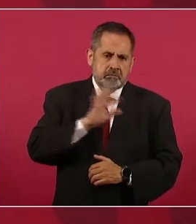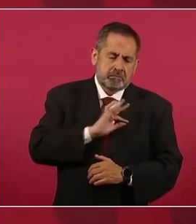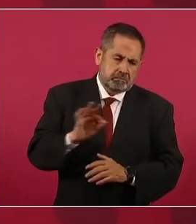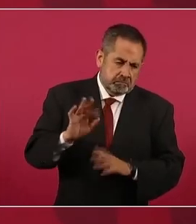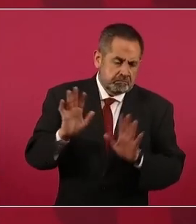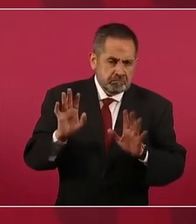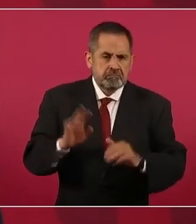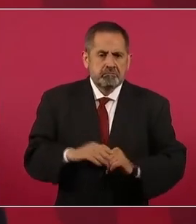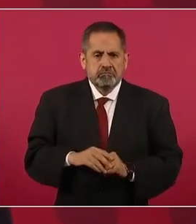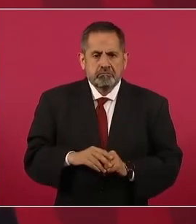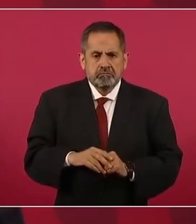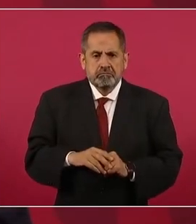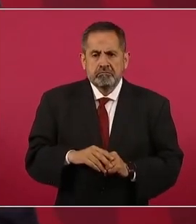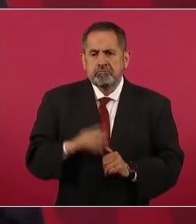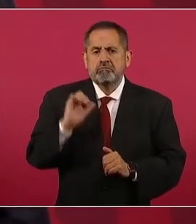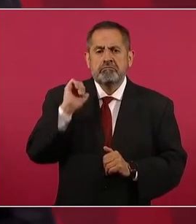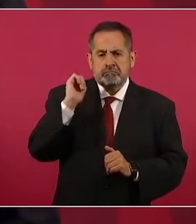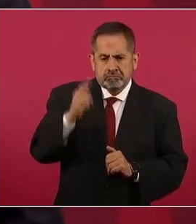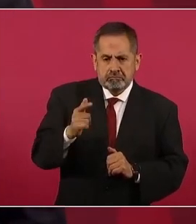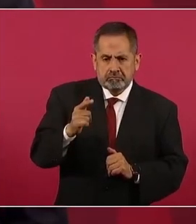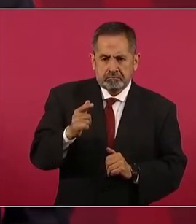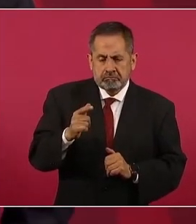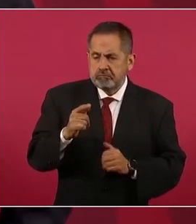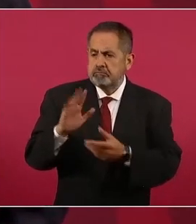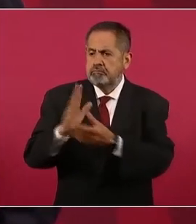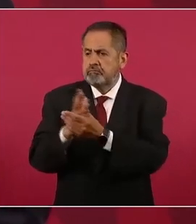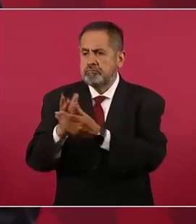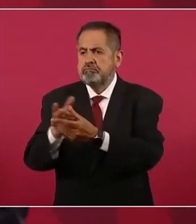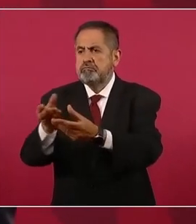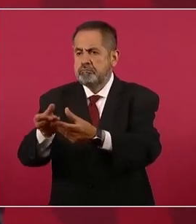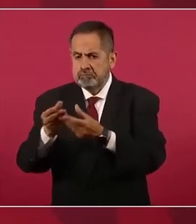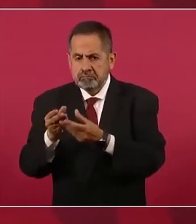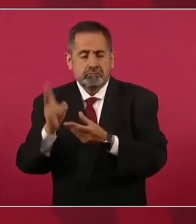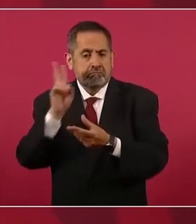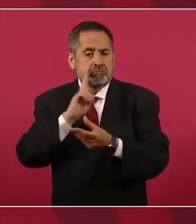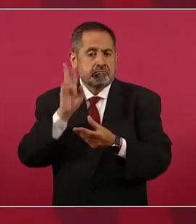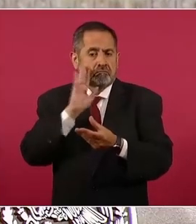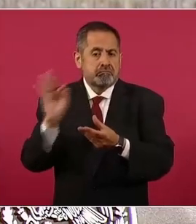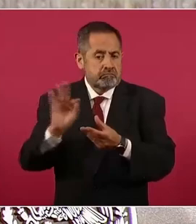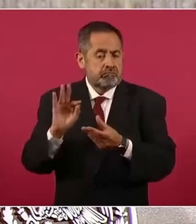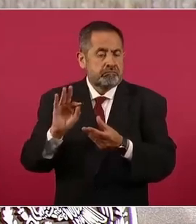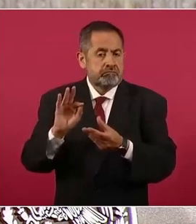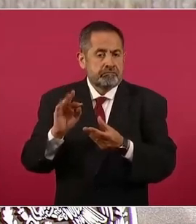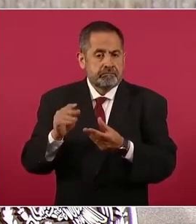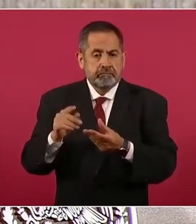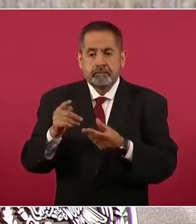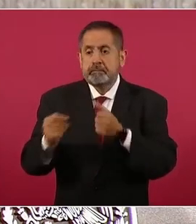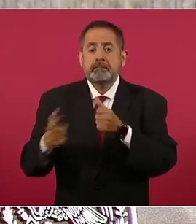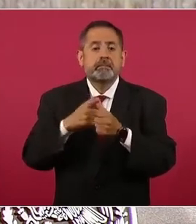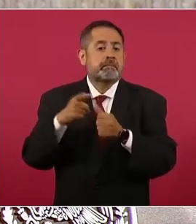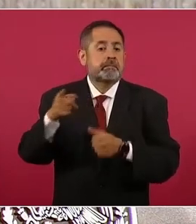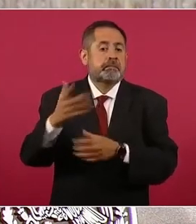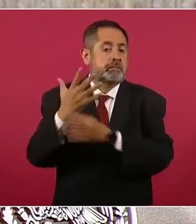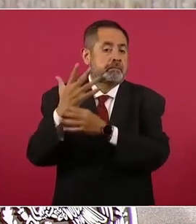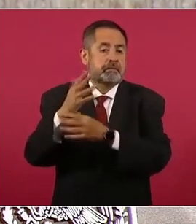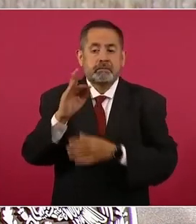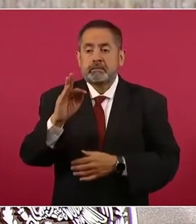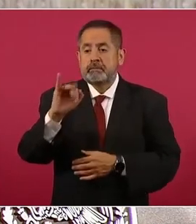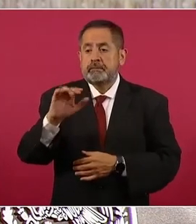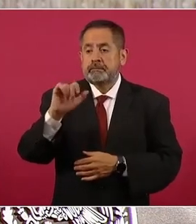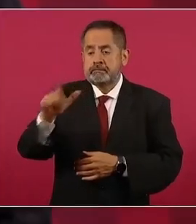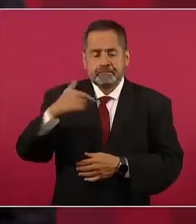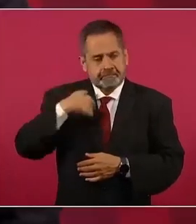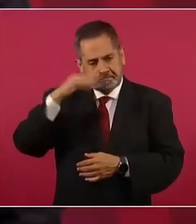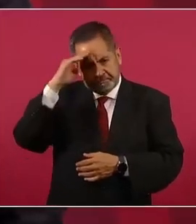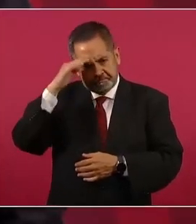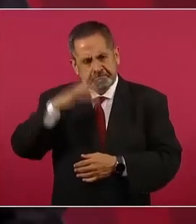Podría derivar de la carpeta de investigación de la Fiscalía, siempre que el fiscal así lo determine y lo